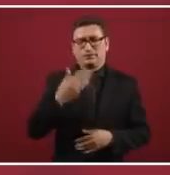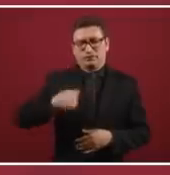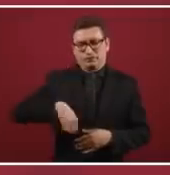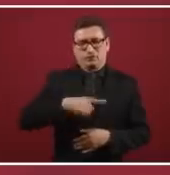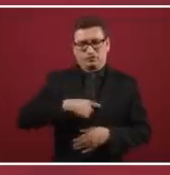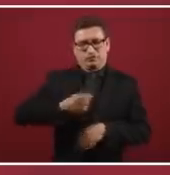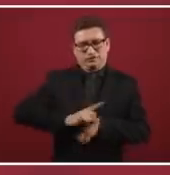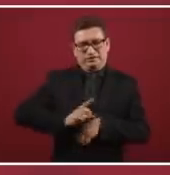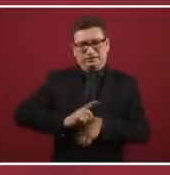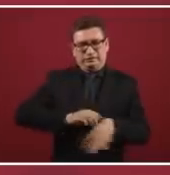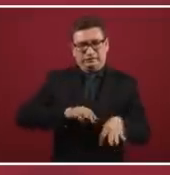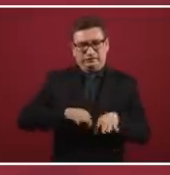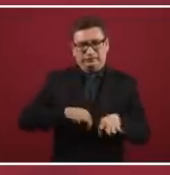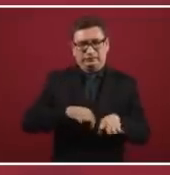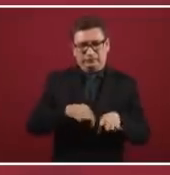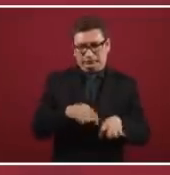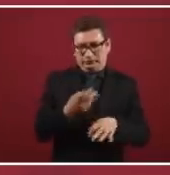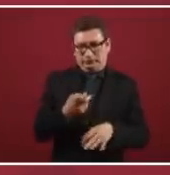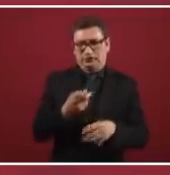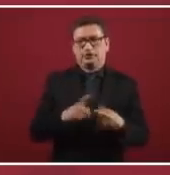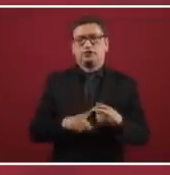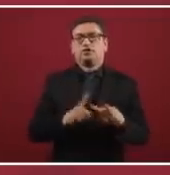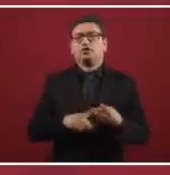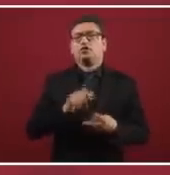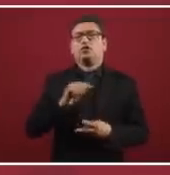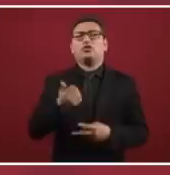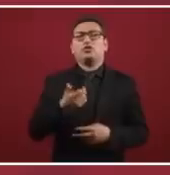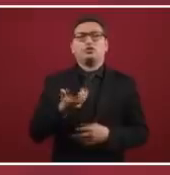los días con esto. Segundo, porque estamos